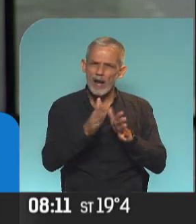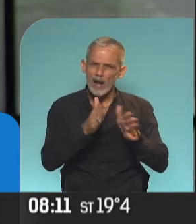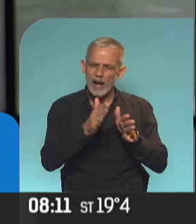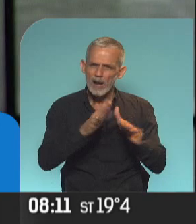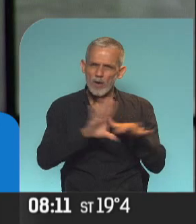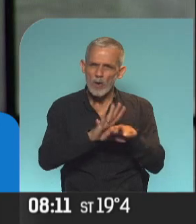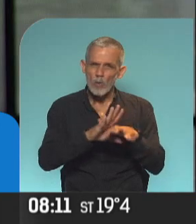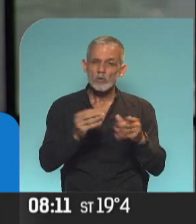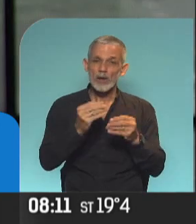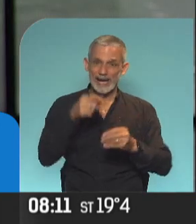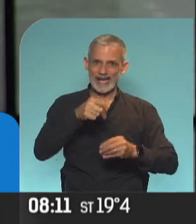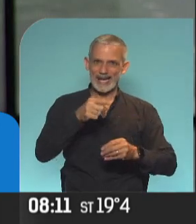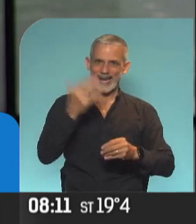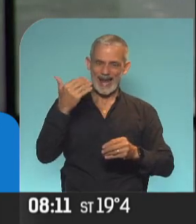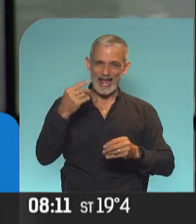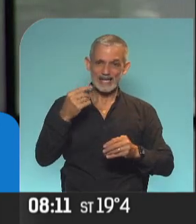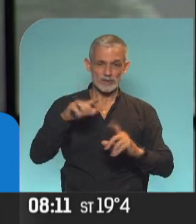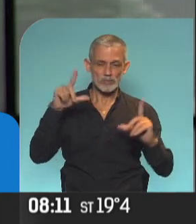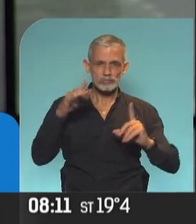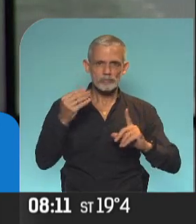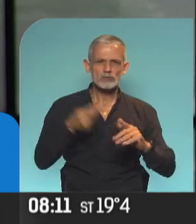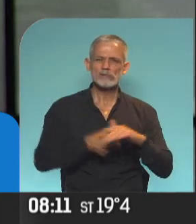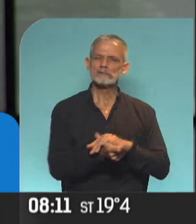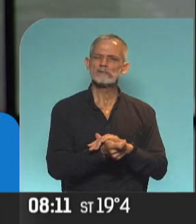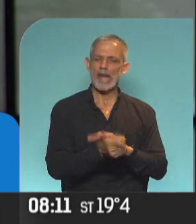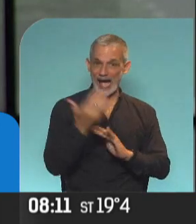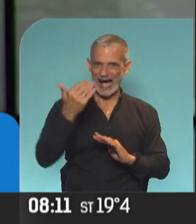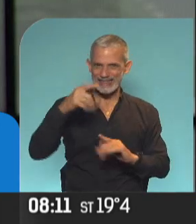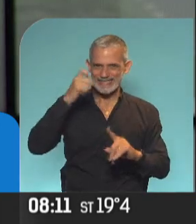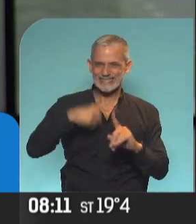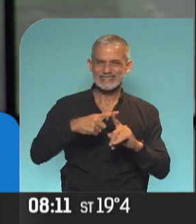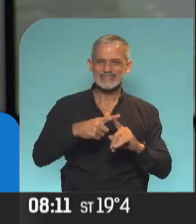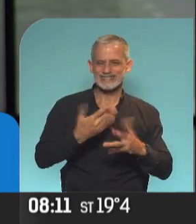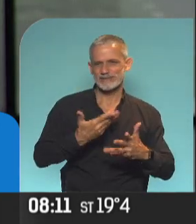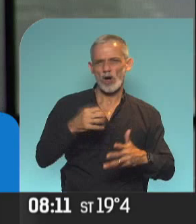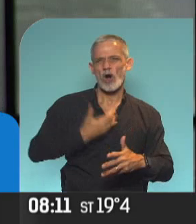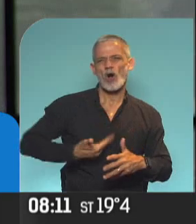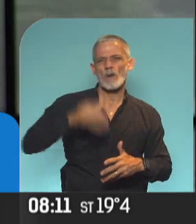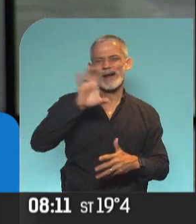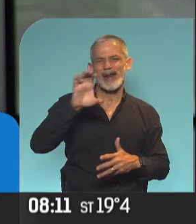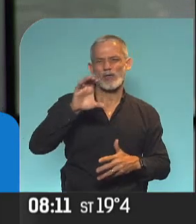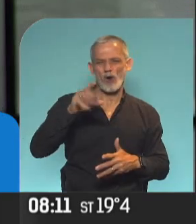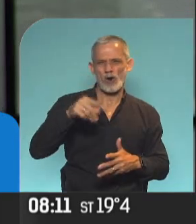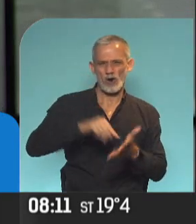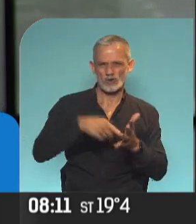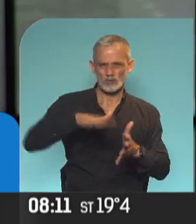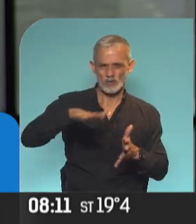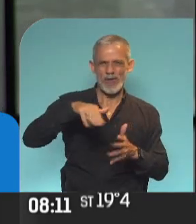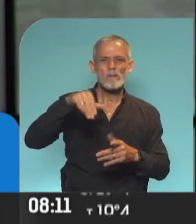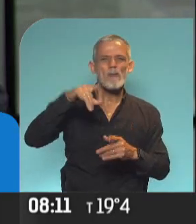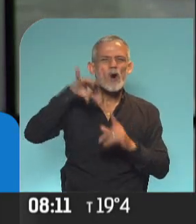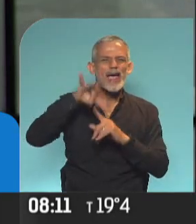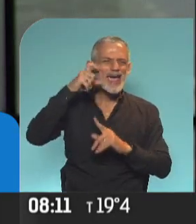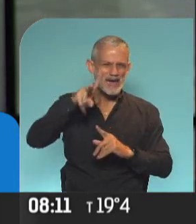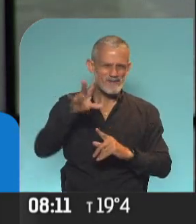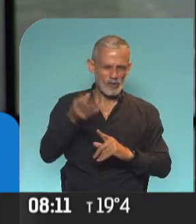haber sido protagonista de un caso de sobornos cuando era gobernador de Moquegua, el cargo que ocupó Vizcarra antes de haber sido